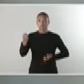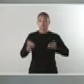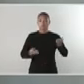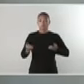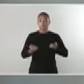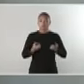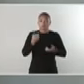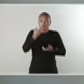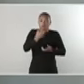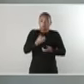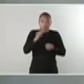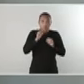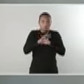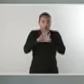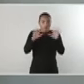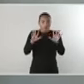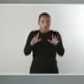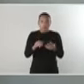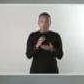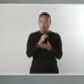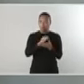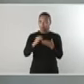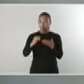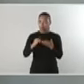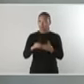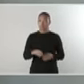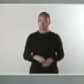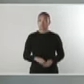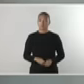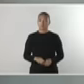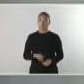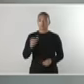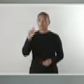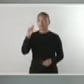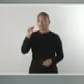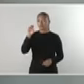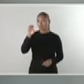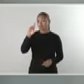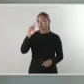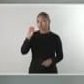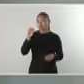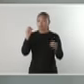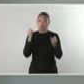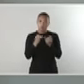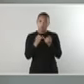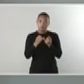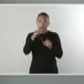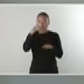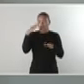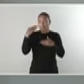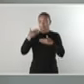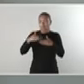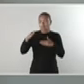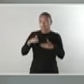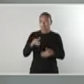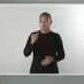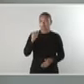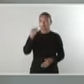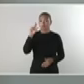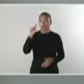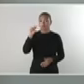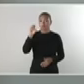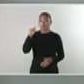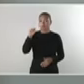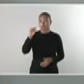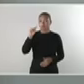será transparente racional y austero austero significa que se acabe la ostentación de los que